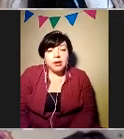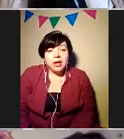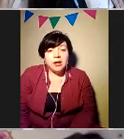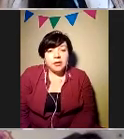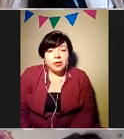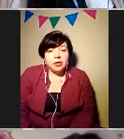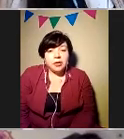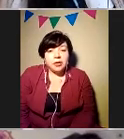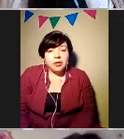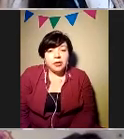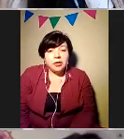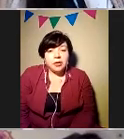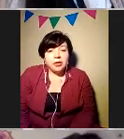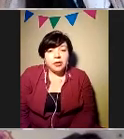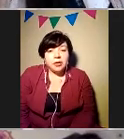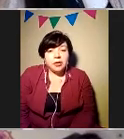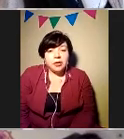Claro, porque en el fondo